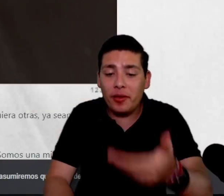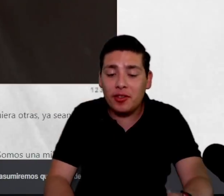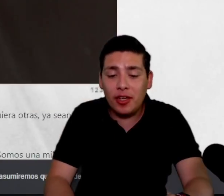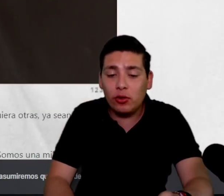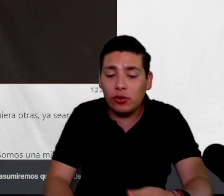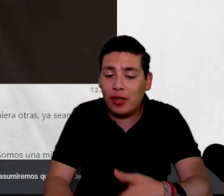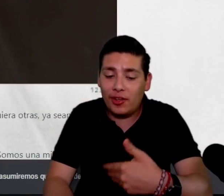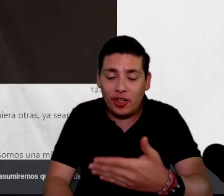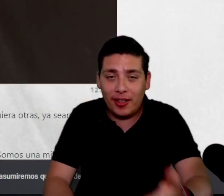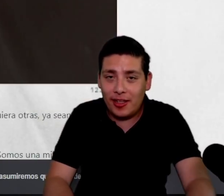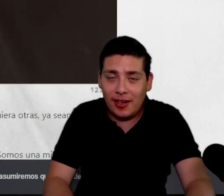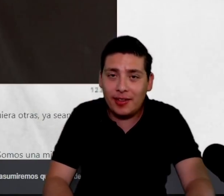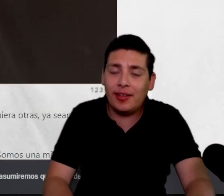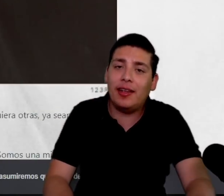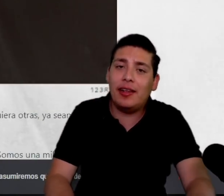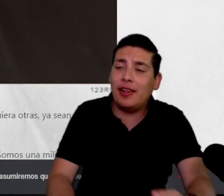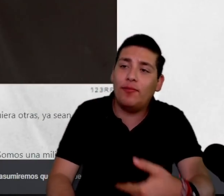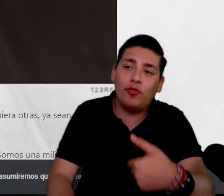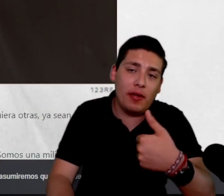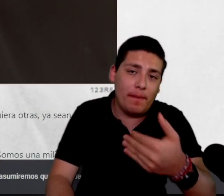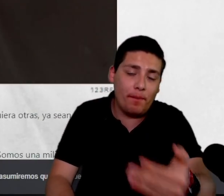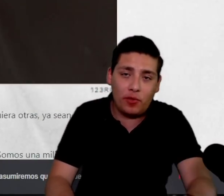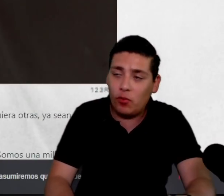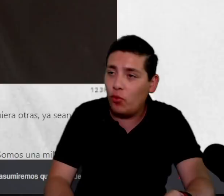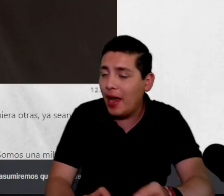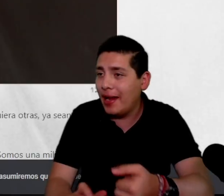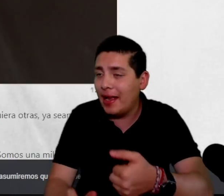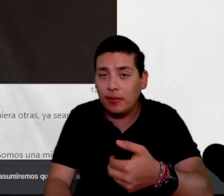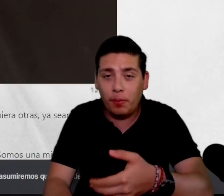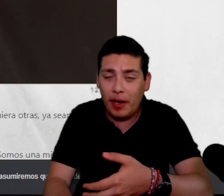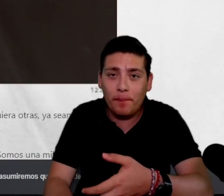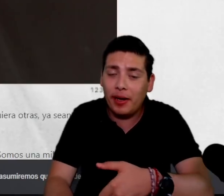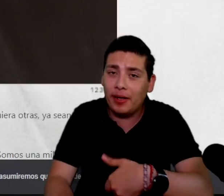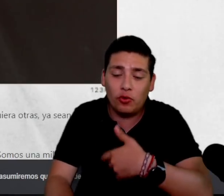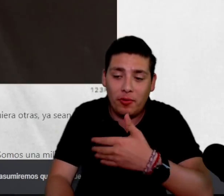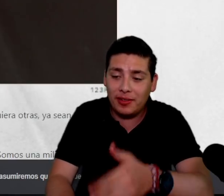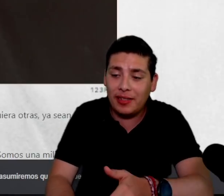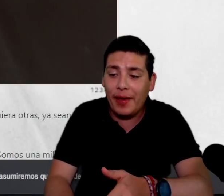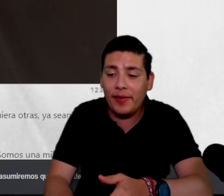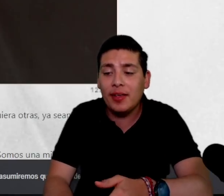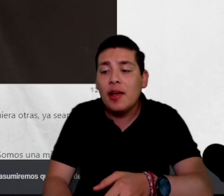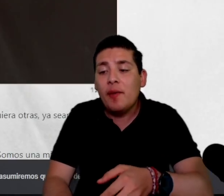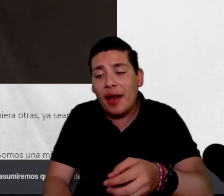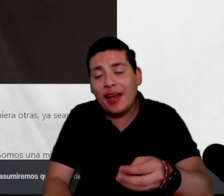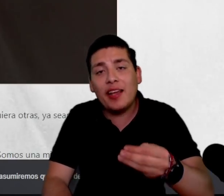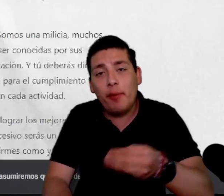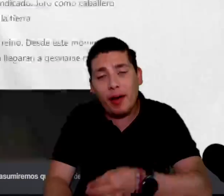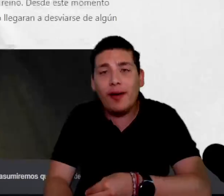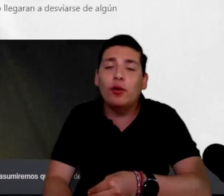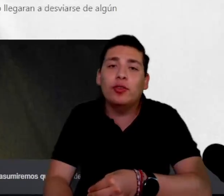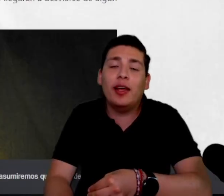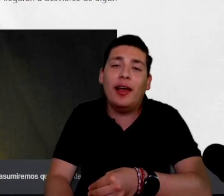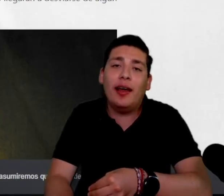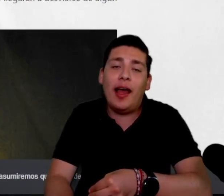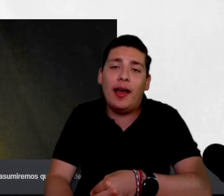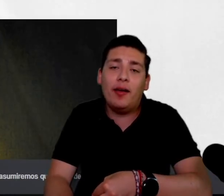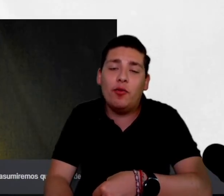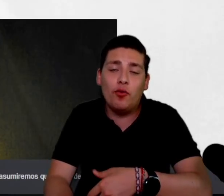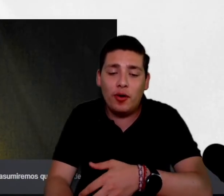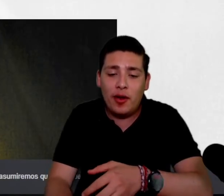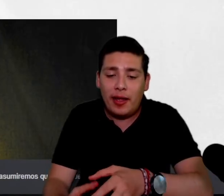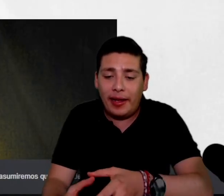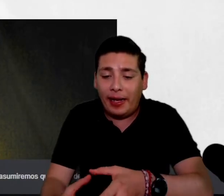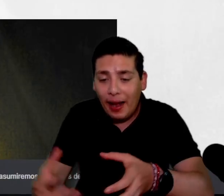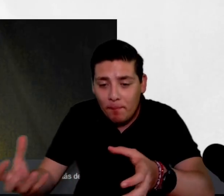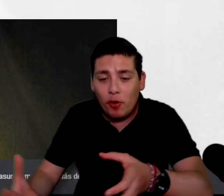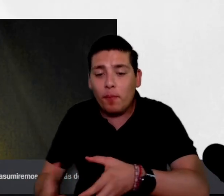a jovencitos, a chiquitines, tanto en secundarias, prepas, universidades, para llevarlos a